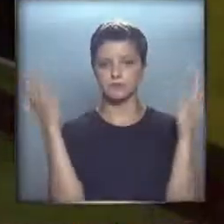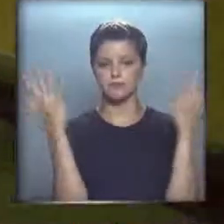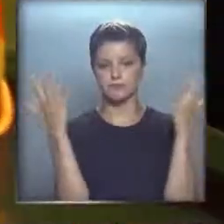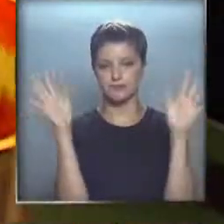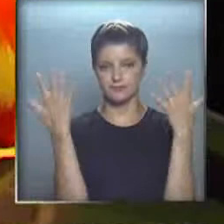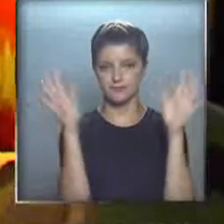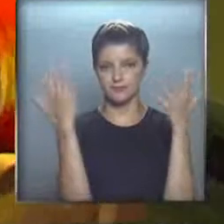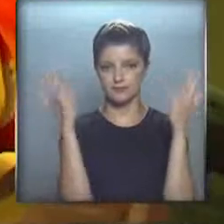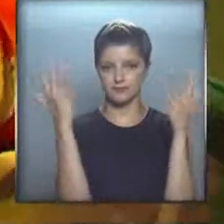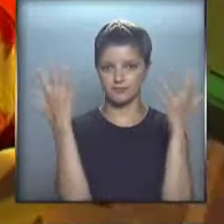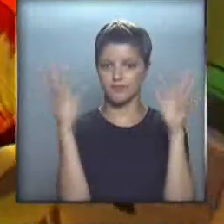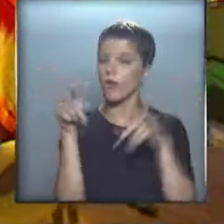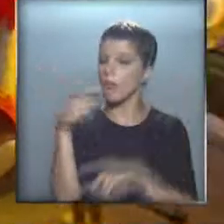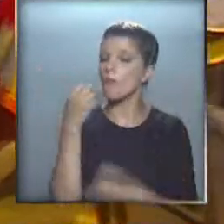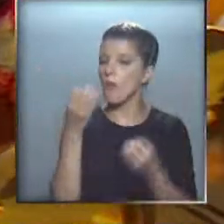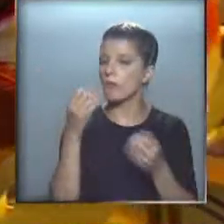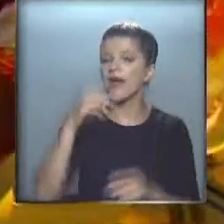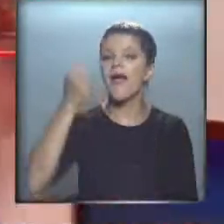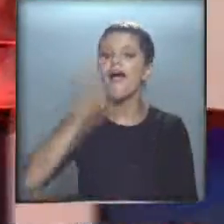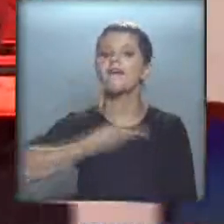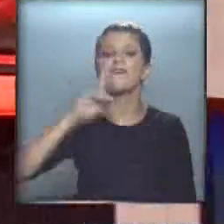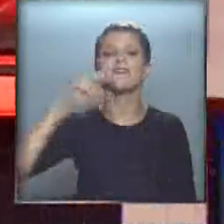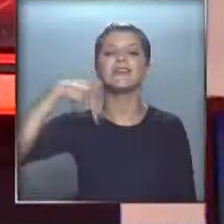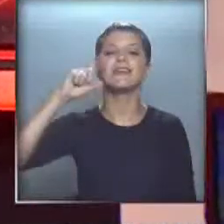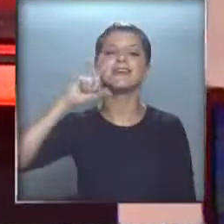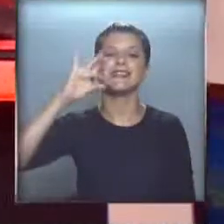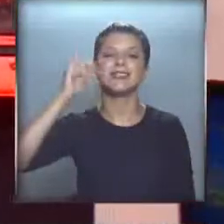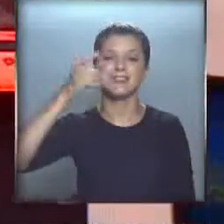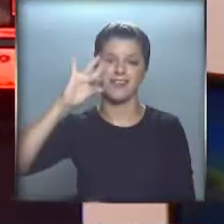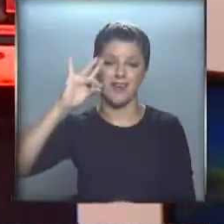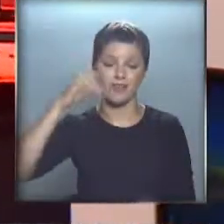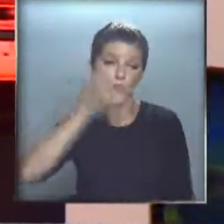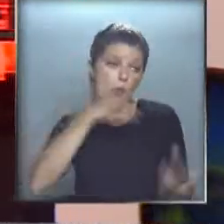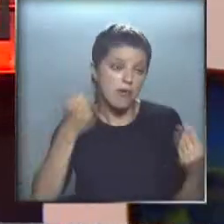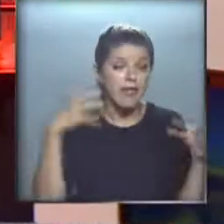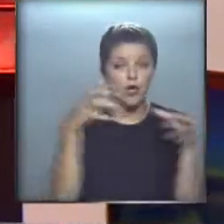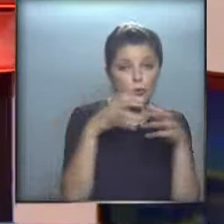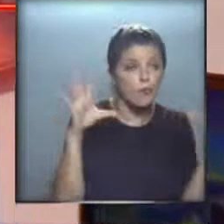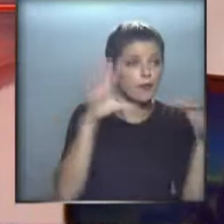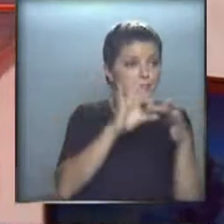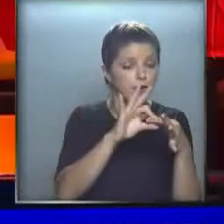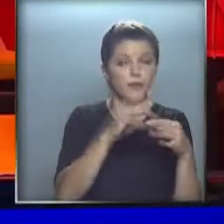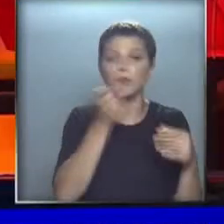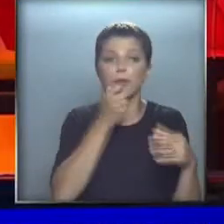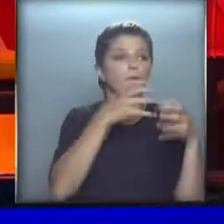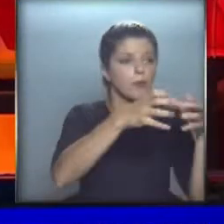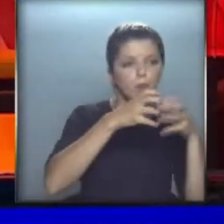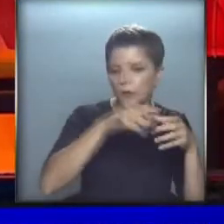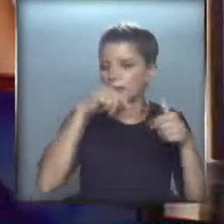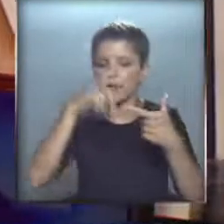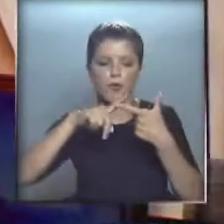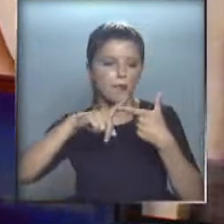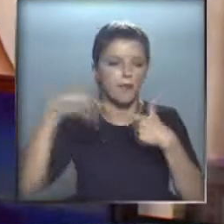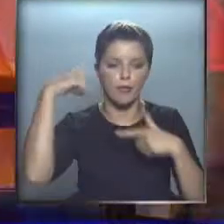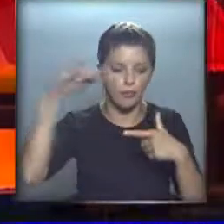La afinidad, muy bien, decía, la afinidad. Vos tenés afinidad con diferente gente, grupos, amistades, equipo de fútbol, de todo.